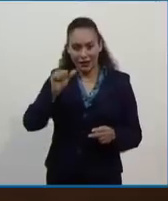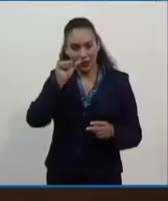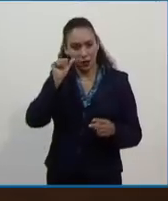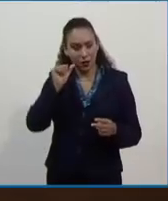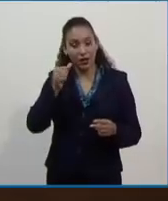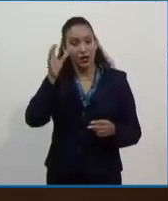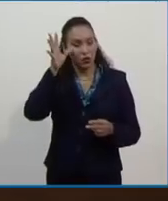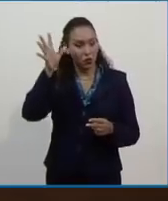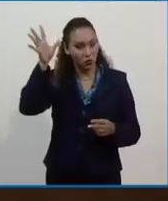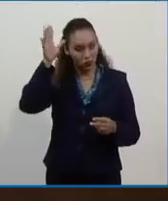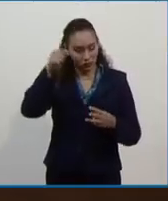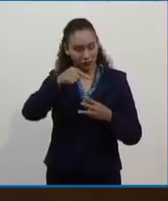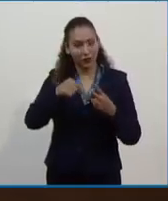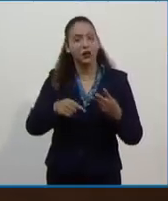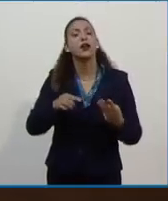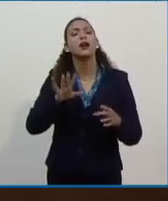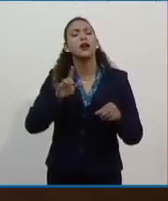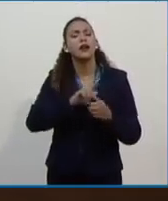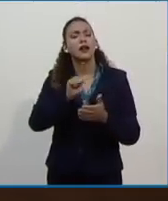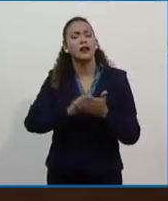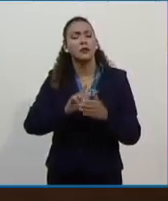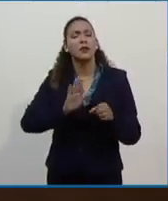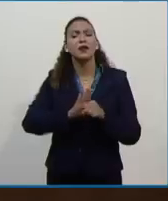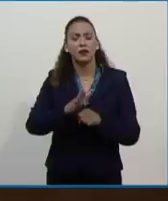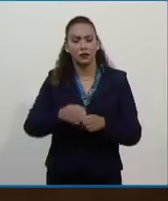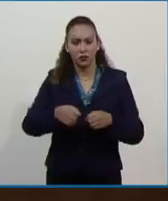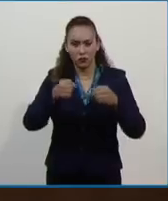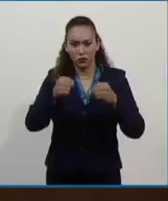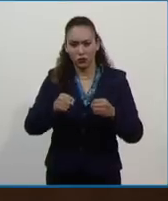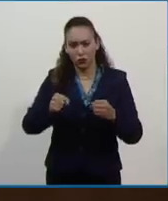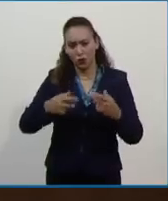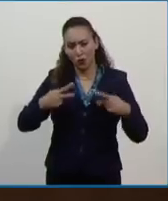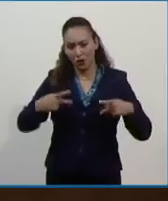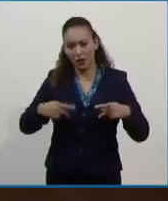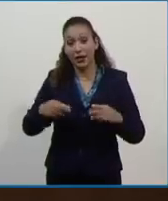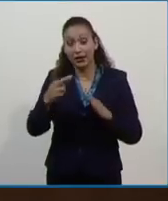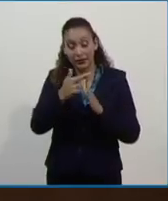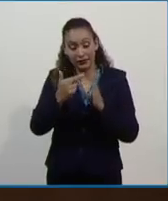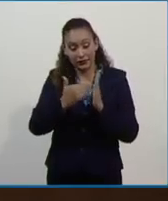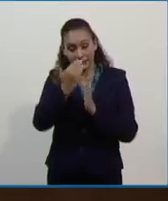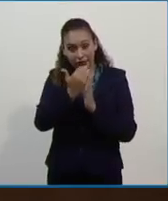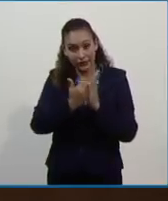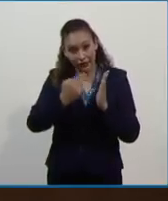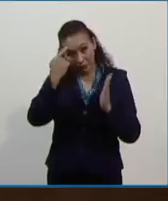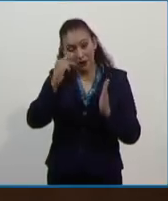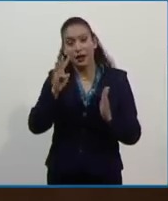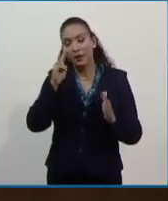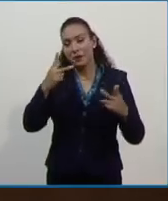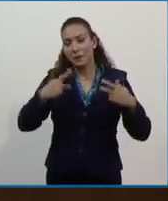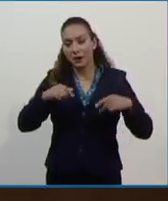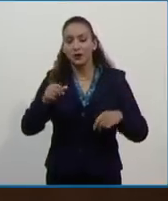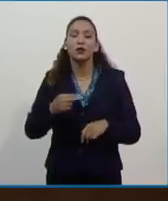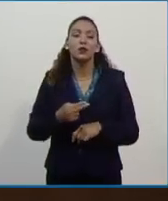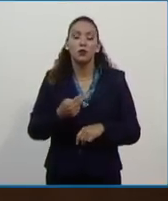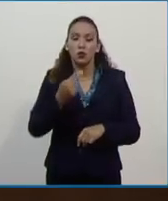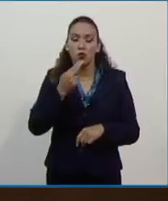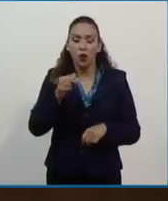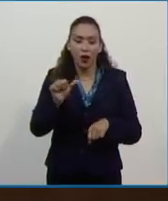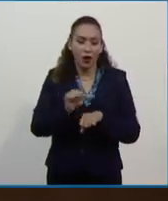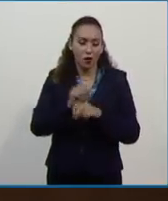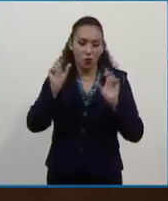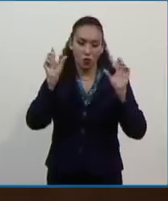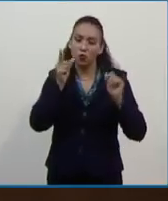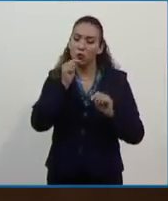impugnan disposiciones de la Ley de Seguridad Ciudadana y lineamientos que regulan el marcaje de vehículos utilizados por la policía